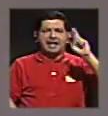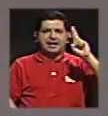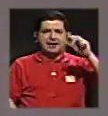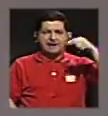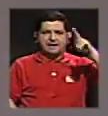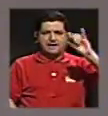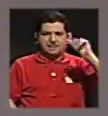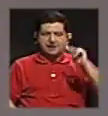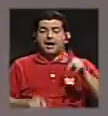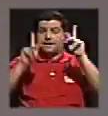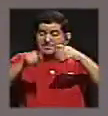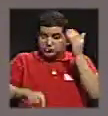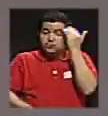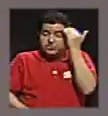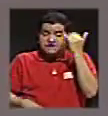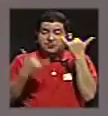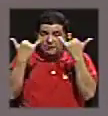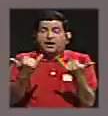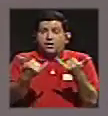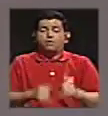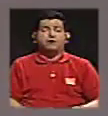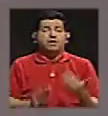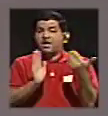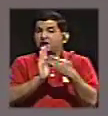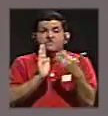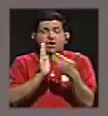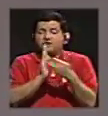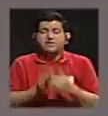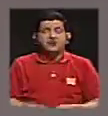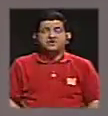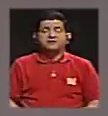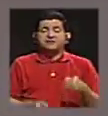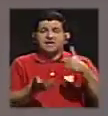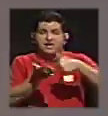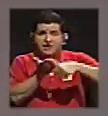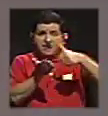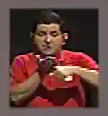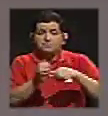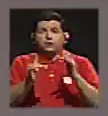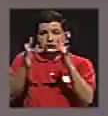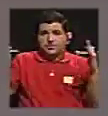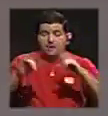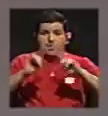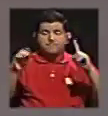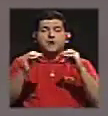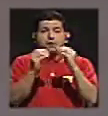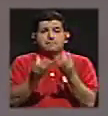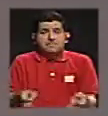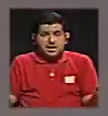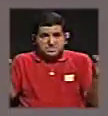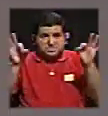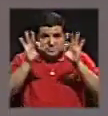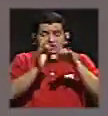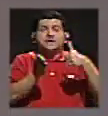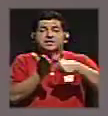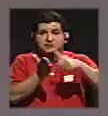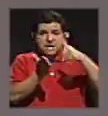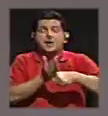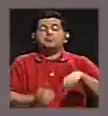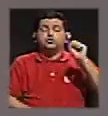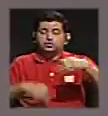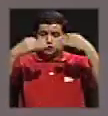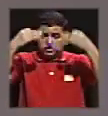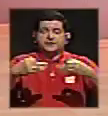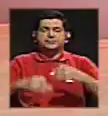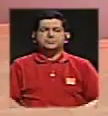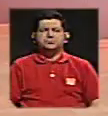esta decisión tienen que saber eso Que no afecta el resultado y que le da más peso al voto de los que sí deciden